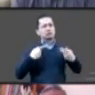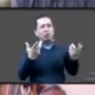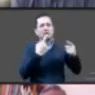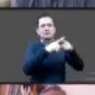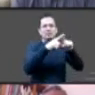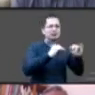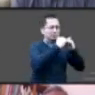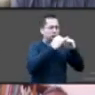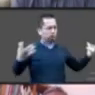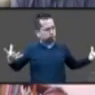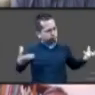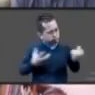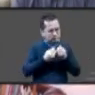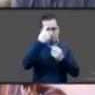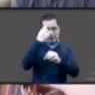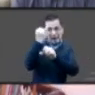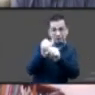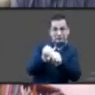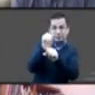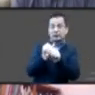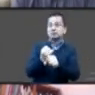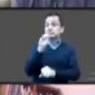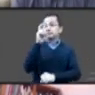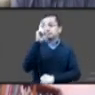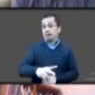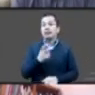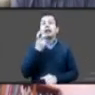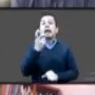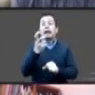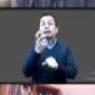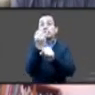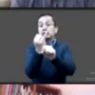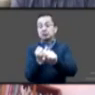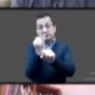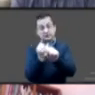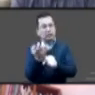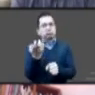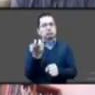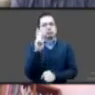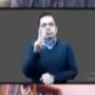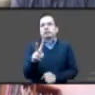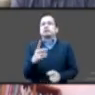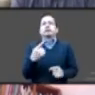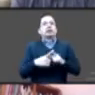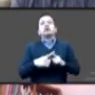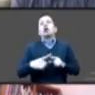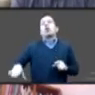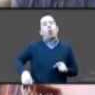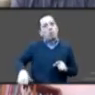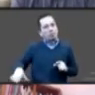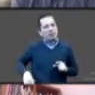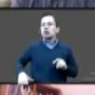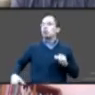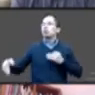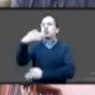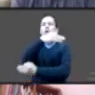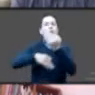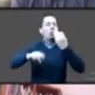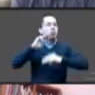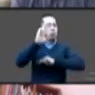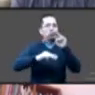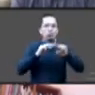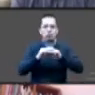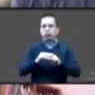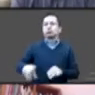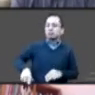es una investigación o es un trabajo que hace todos los gobiernos, no solo para la protección de la niñez de